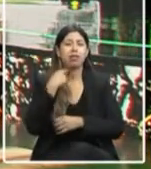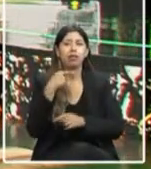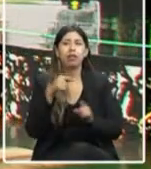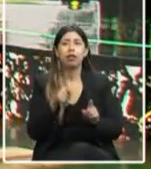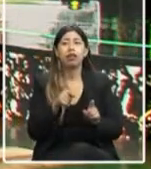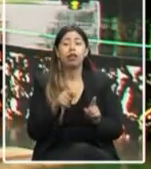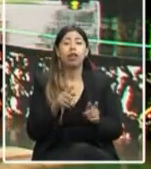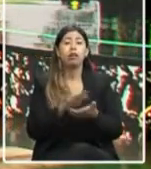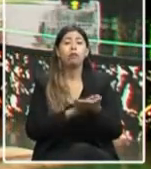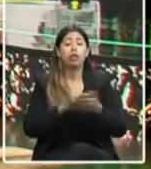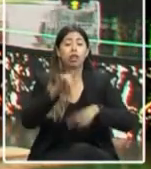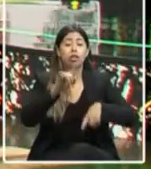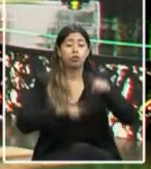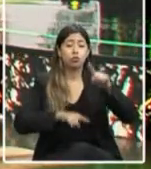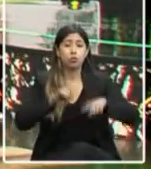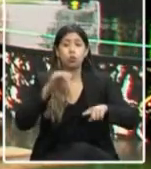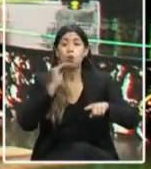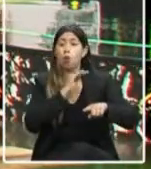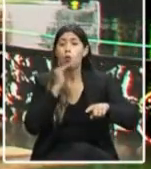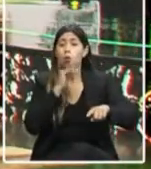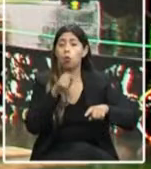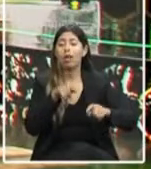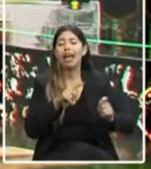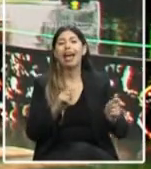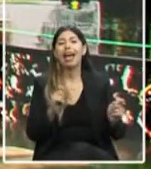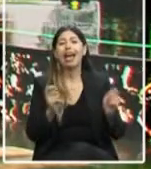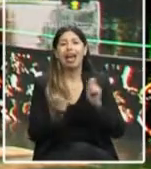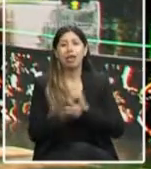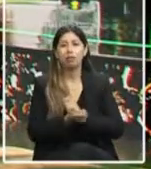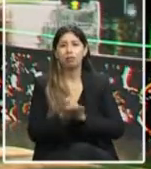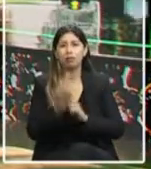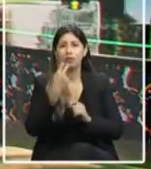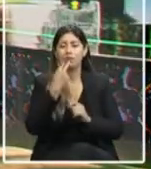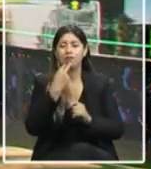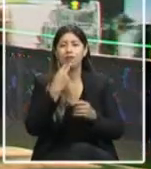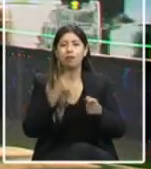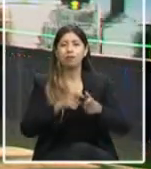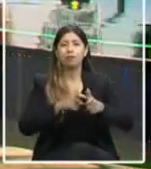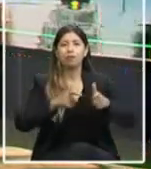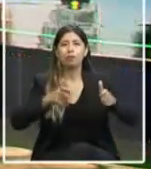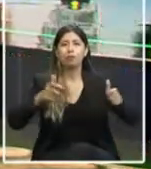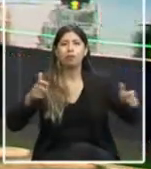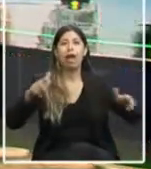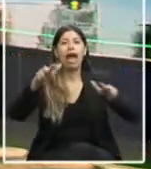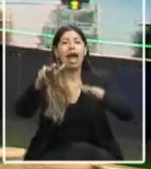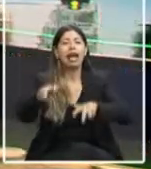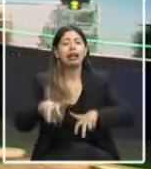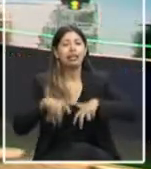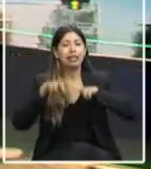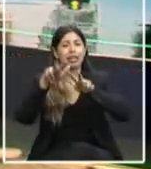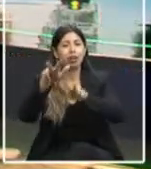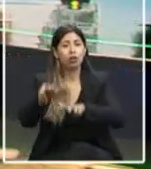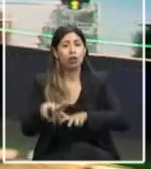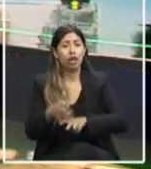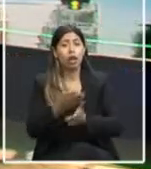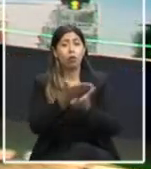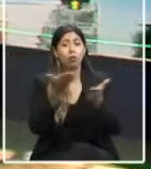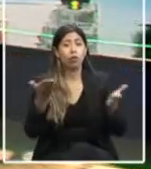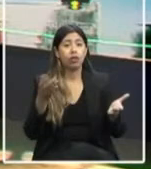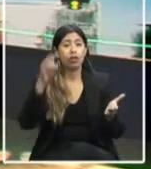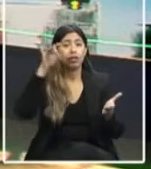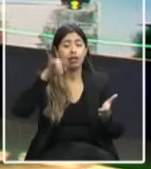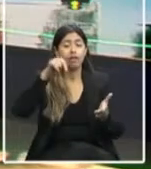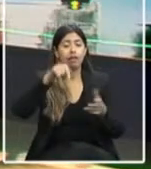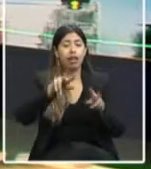suelo, el mayor problema que enfrentamos es la expansión agrícola. Ustedes saben que esto es